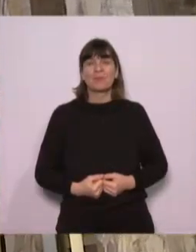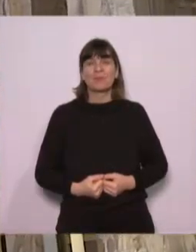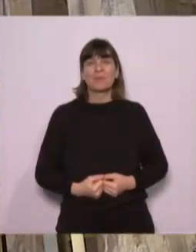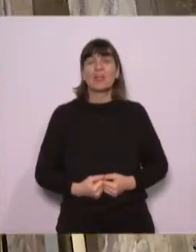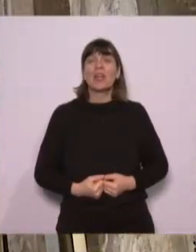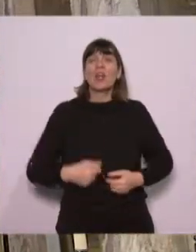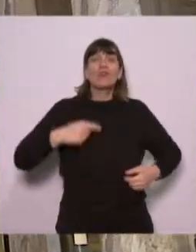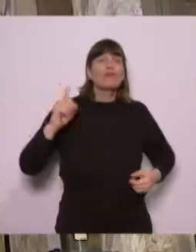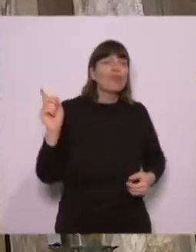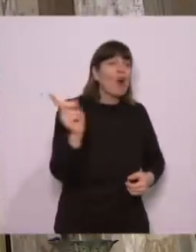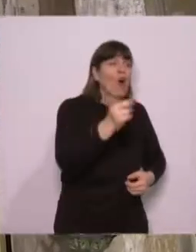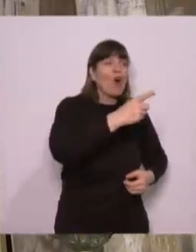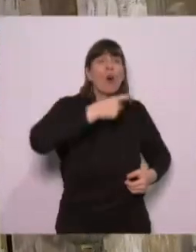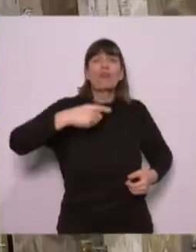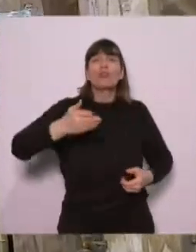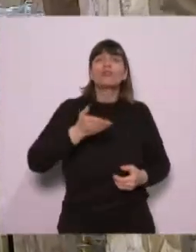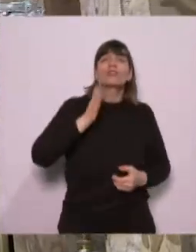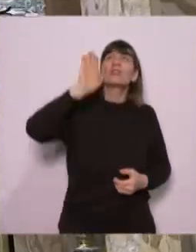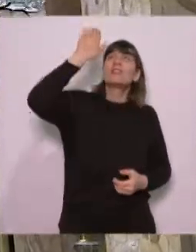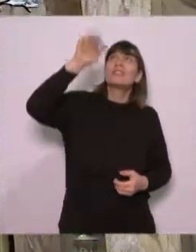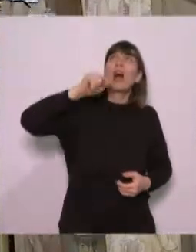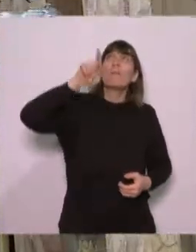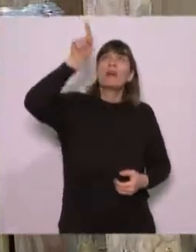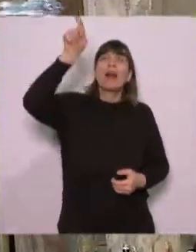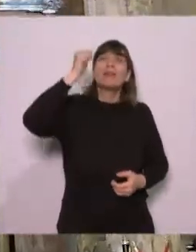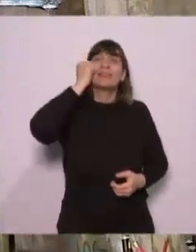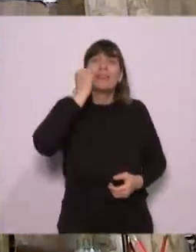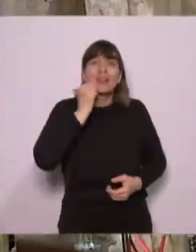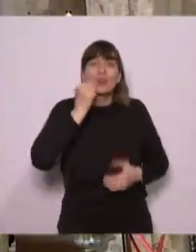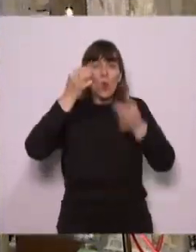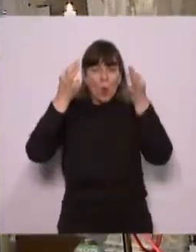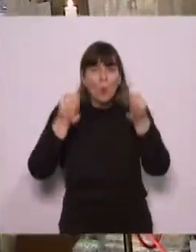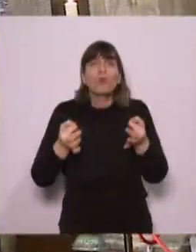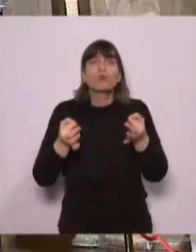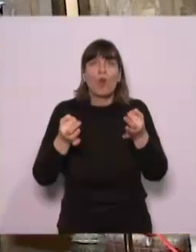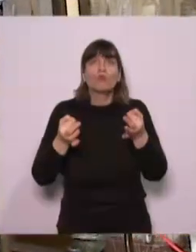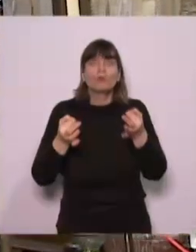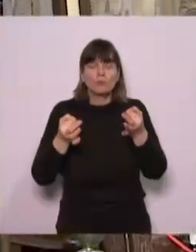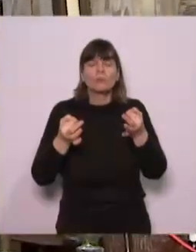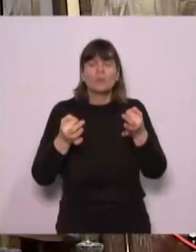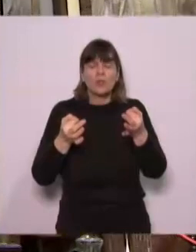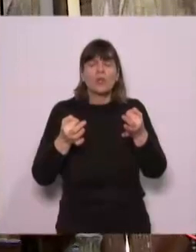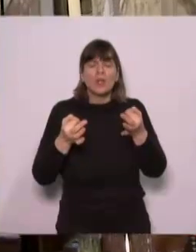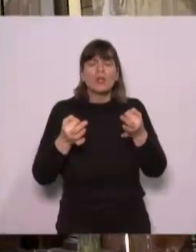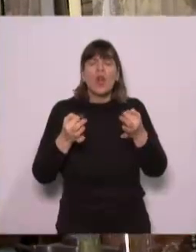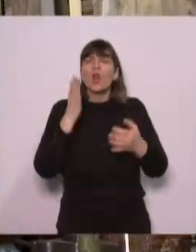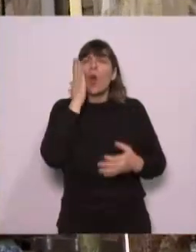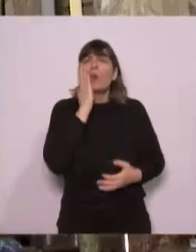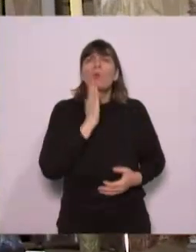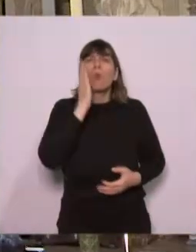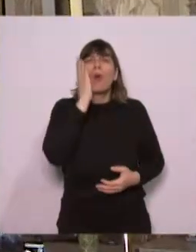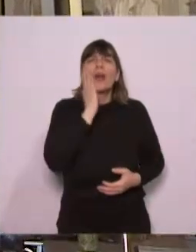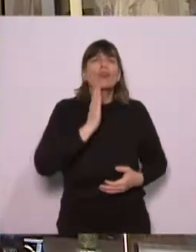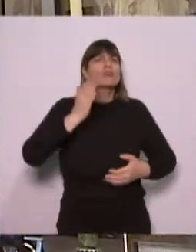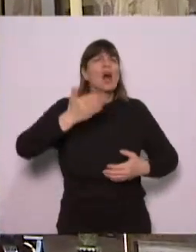herencia. Aclamen justos al Señor, es propios de los